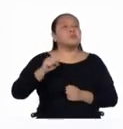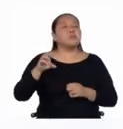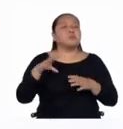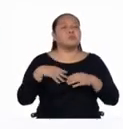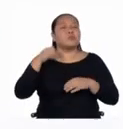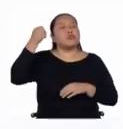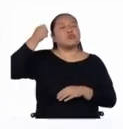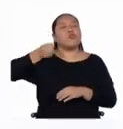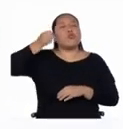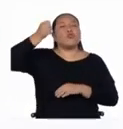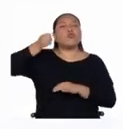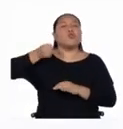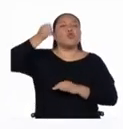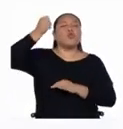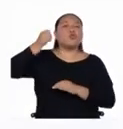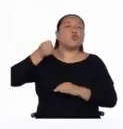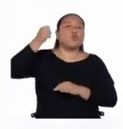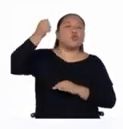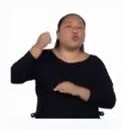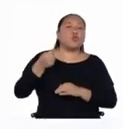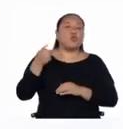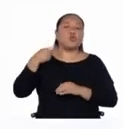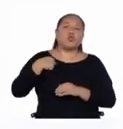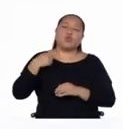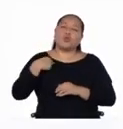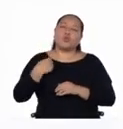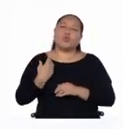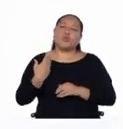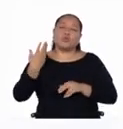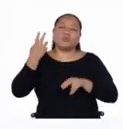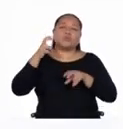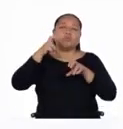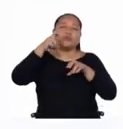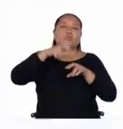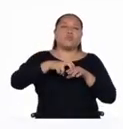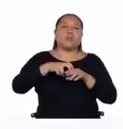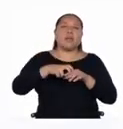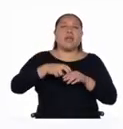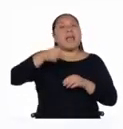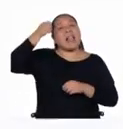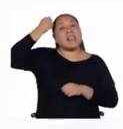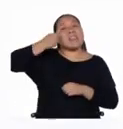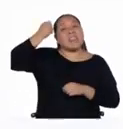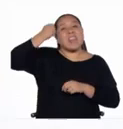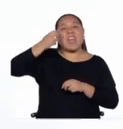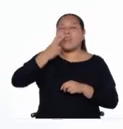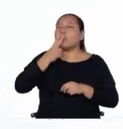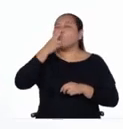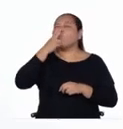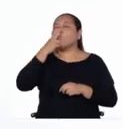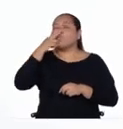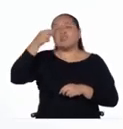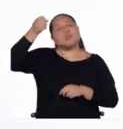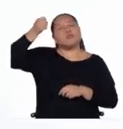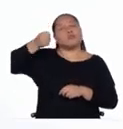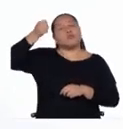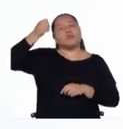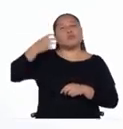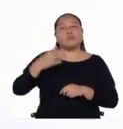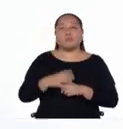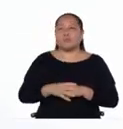¡Choco, choco, chucho! ¡Ahí va el tren Tocino! Muy bien,